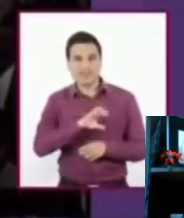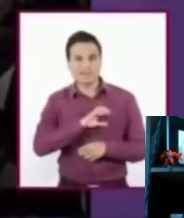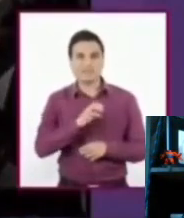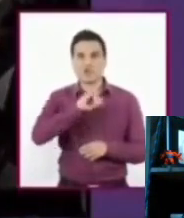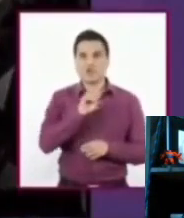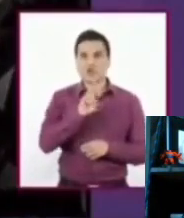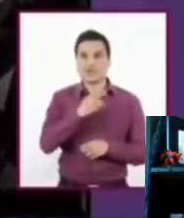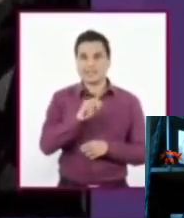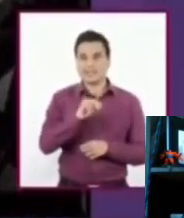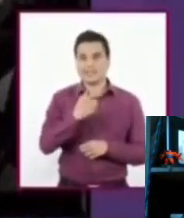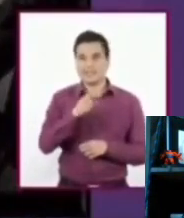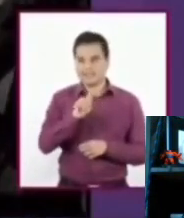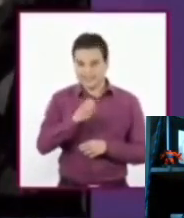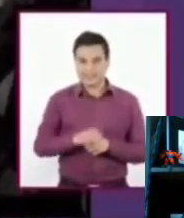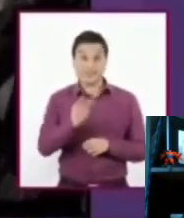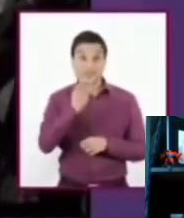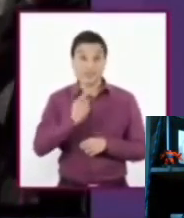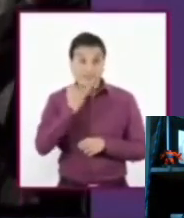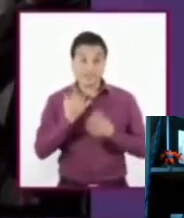pedro infante